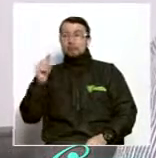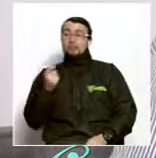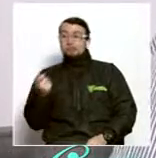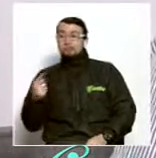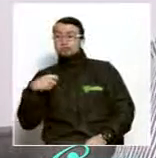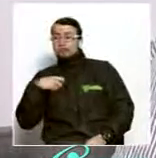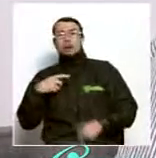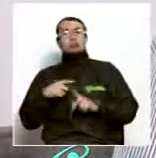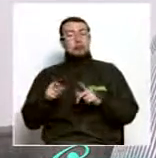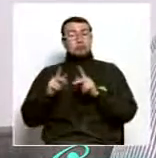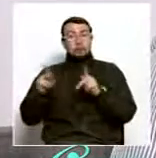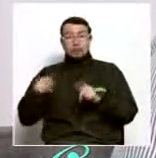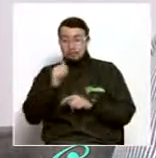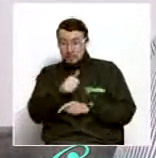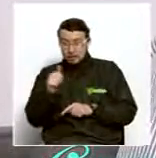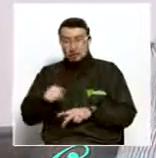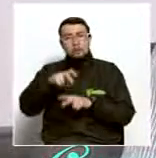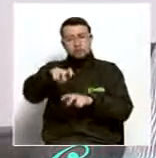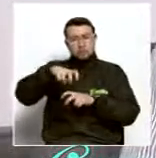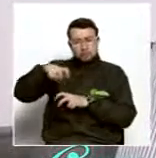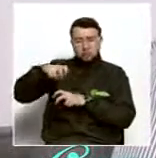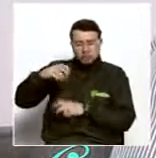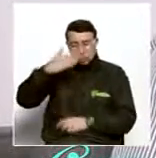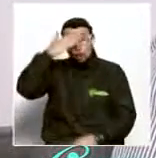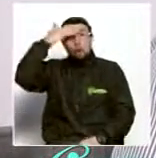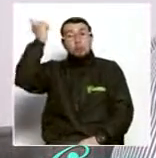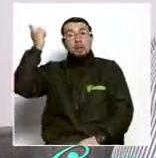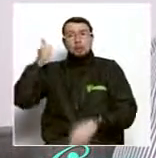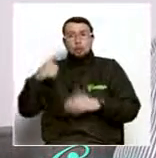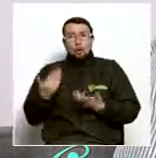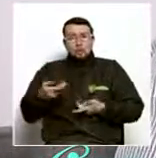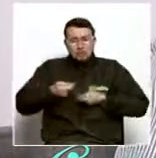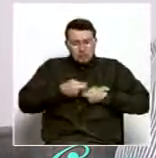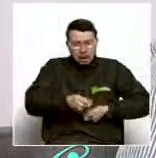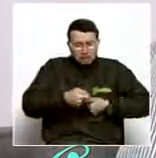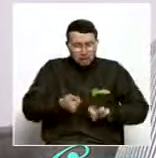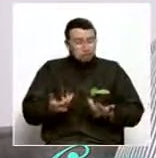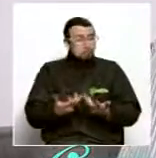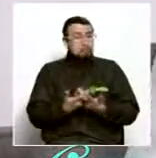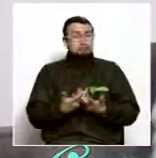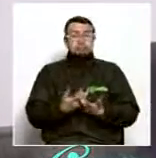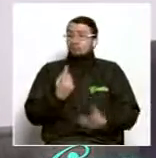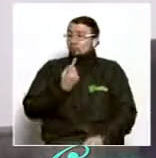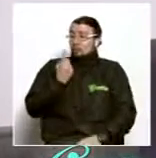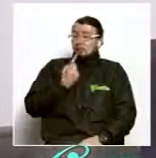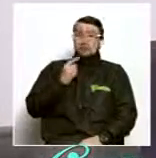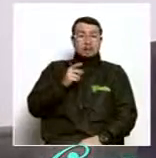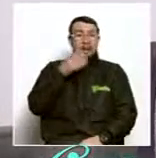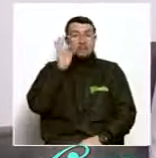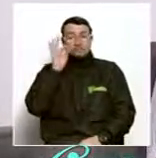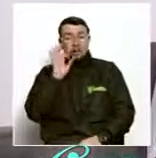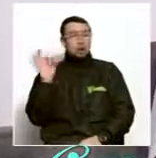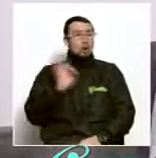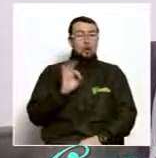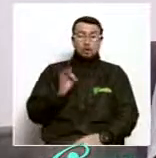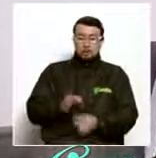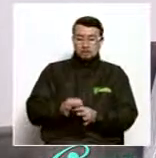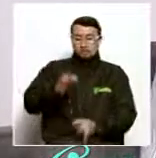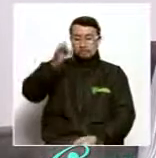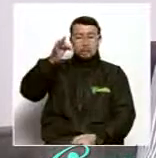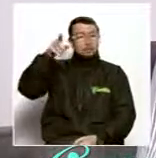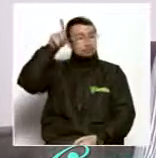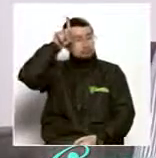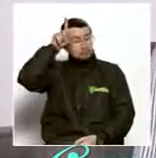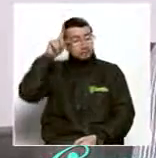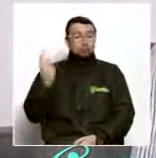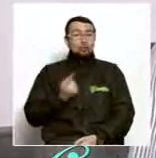los campesinos mismos han olvidado cómo cultivar. Ellos ya solo saben sembrar o café o caña, ¿no? Pero se